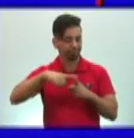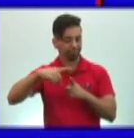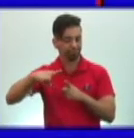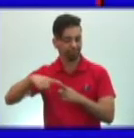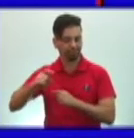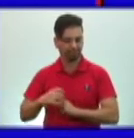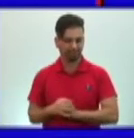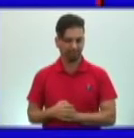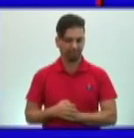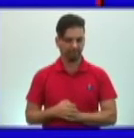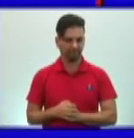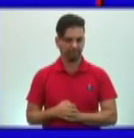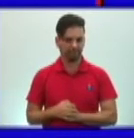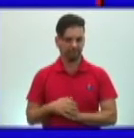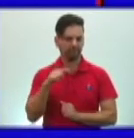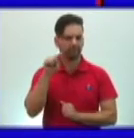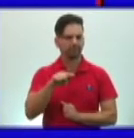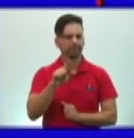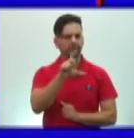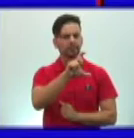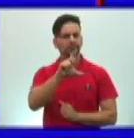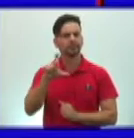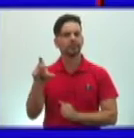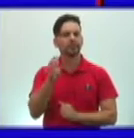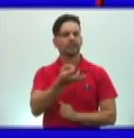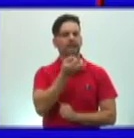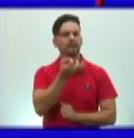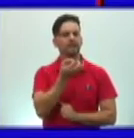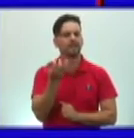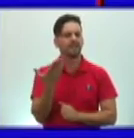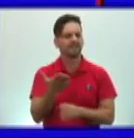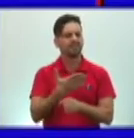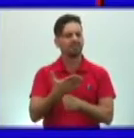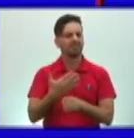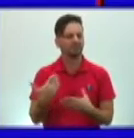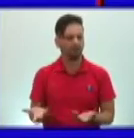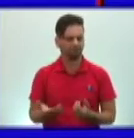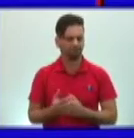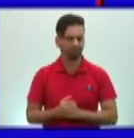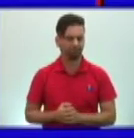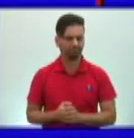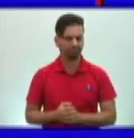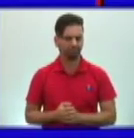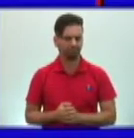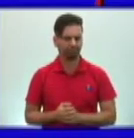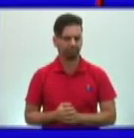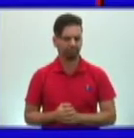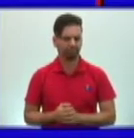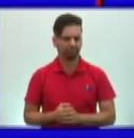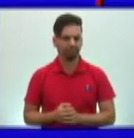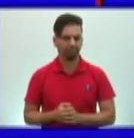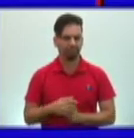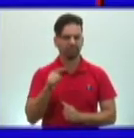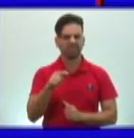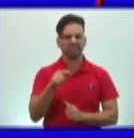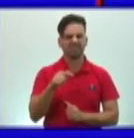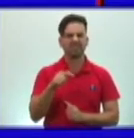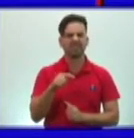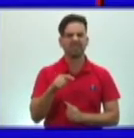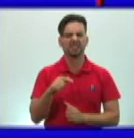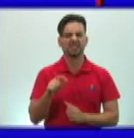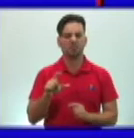este sitio que aborda los significados de algunos términos. El materialismo es la actitud de las personas